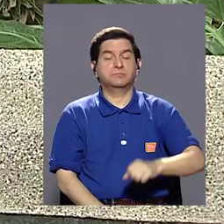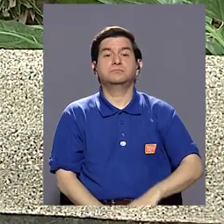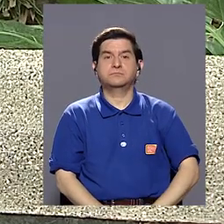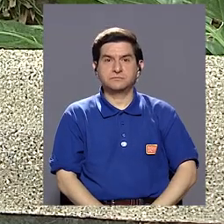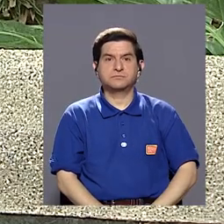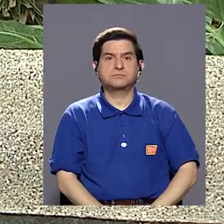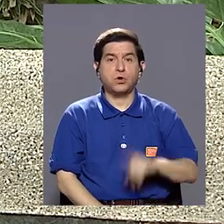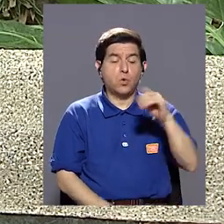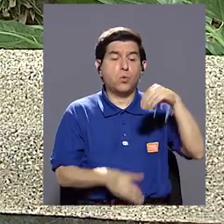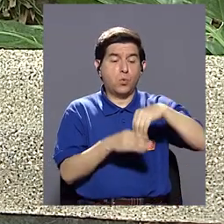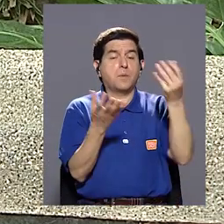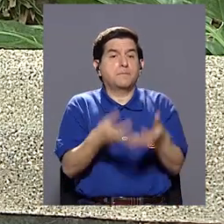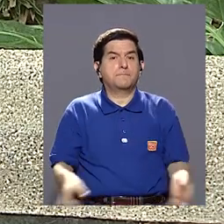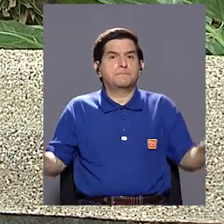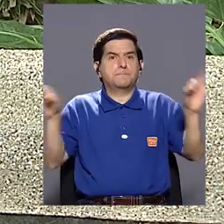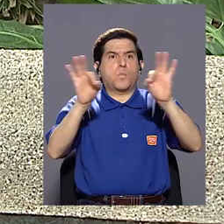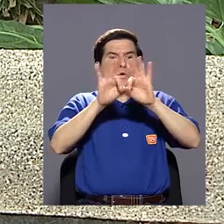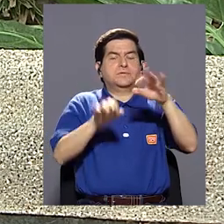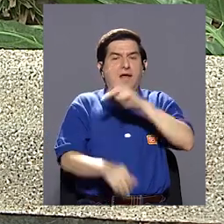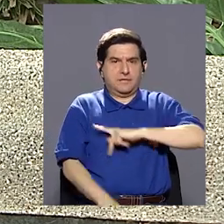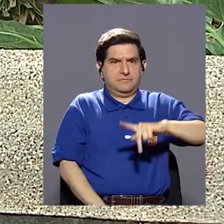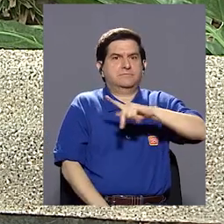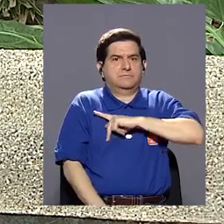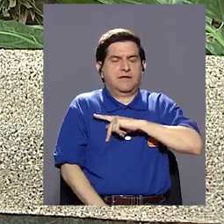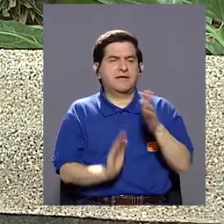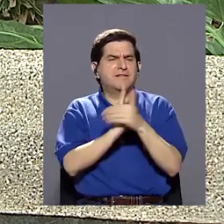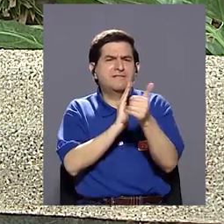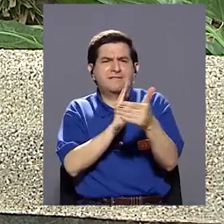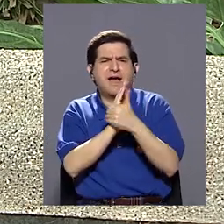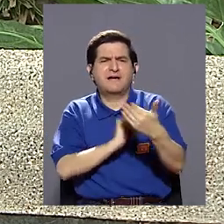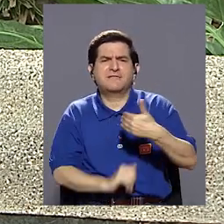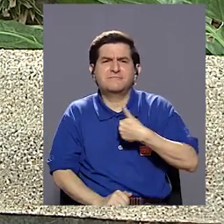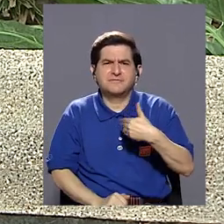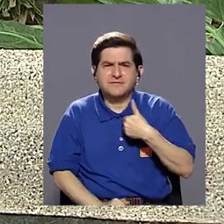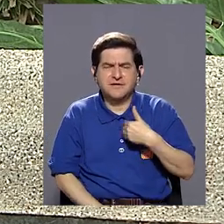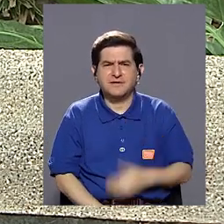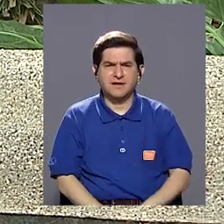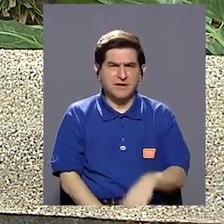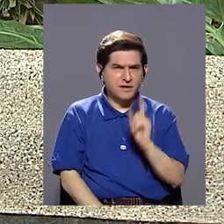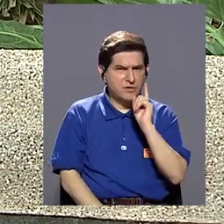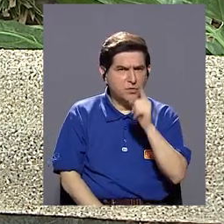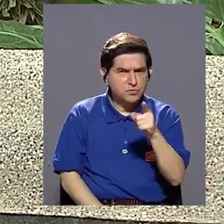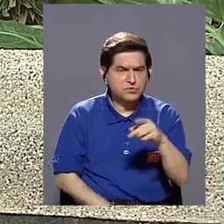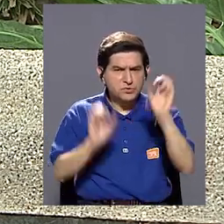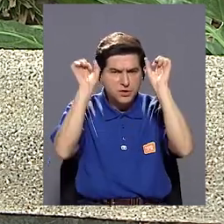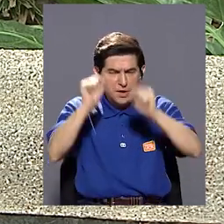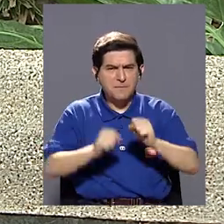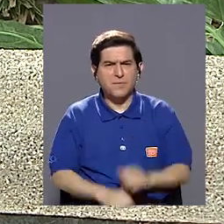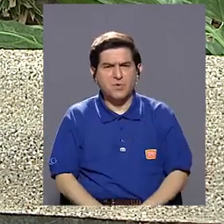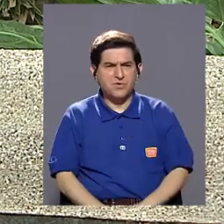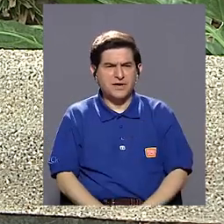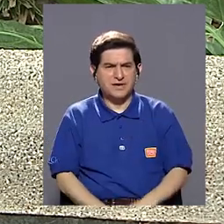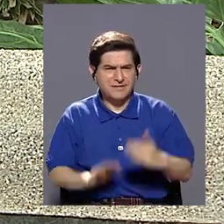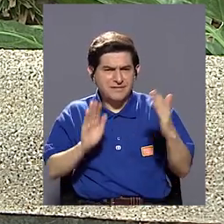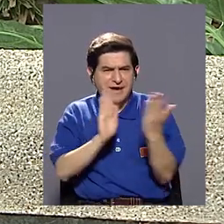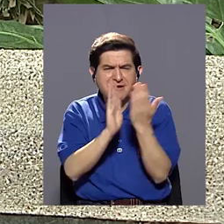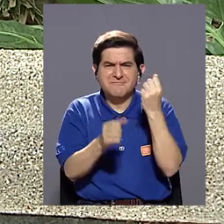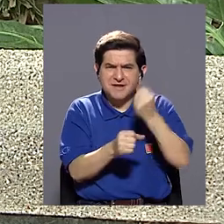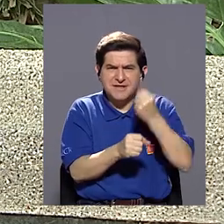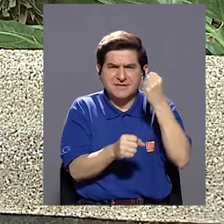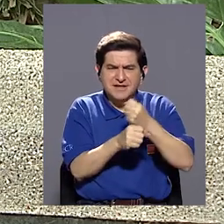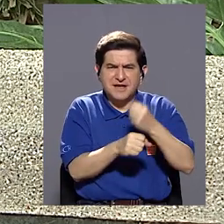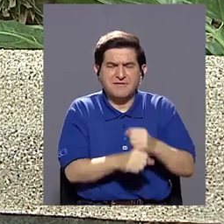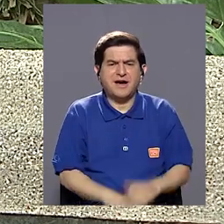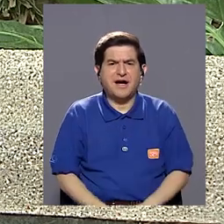Sí, hay un componente importante de personalidad y es esa capacidad que tenemos que tener para poder lidiar